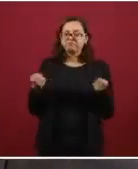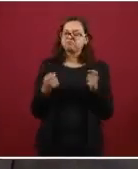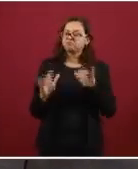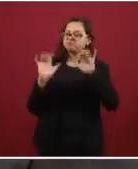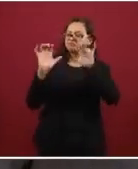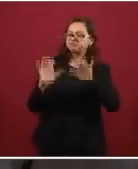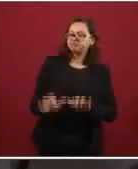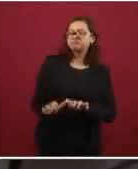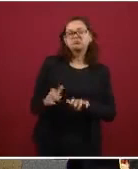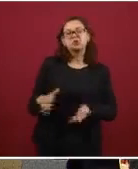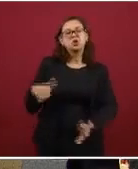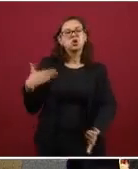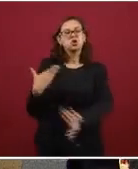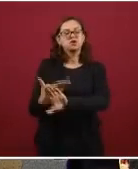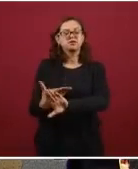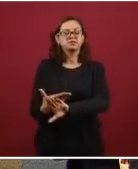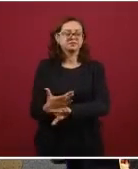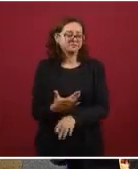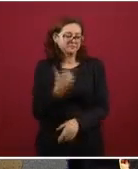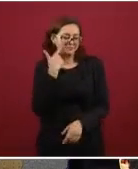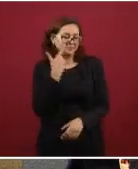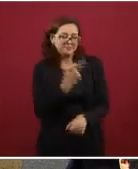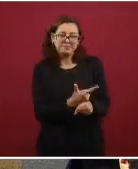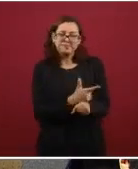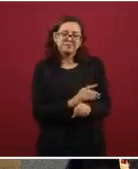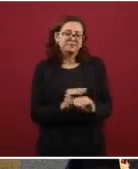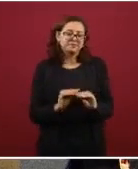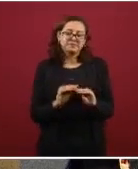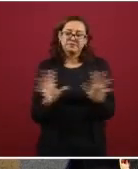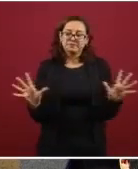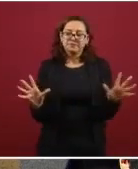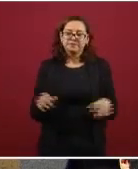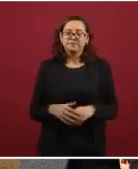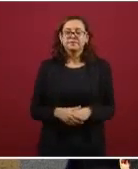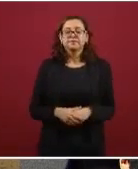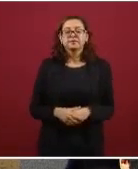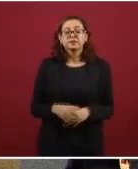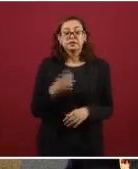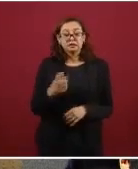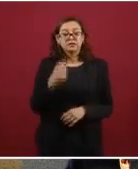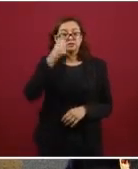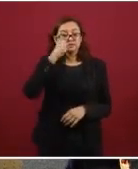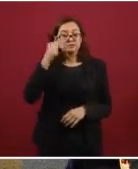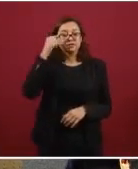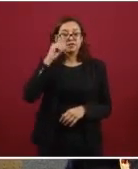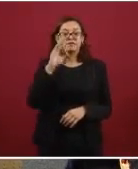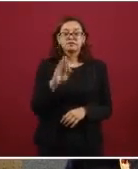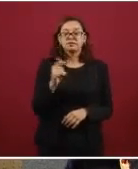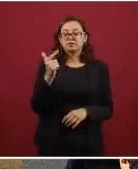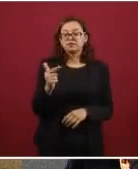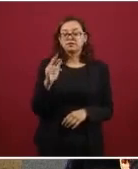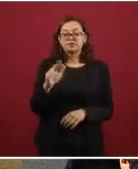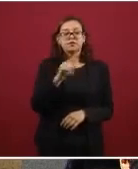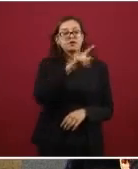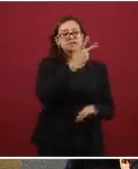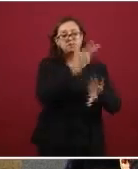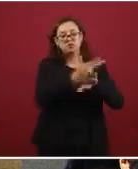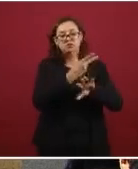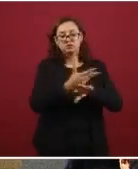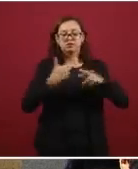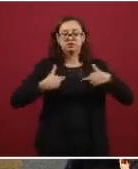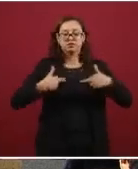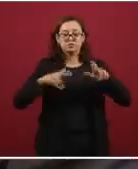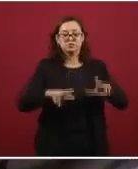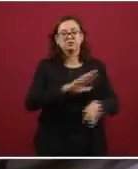Bien, entonces el día de ayer se celebró reunión en la Fiscalía General de la República, asistieron funcionarios de los Estados Unidos, también de la